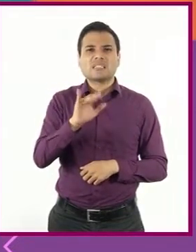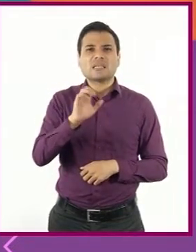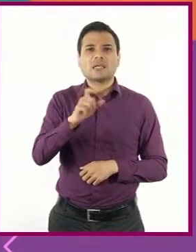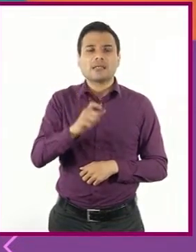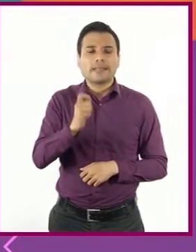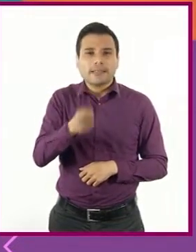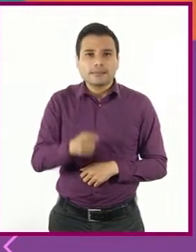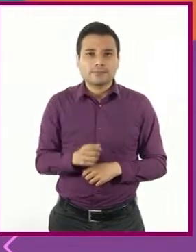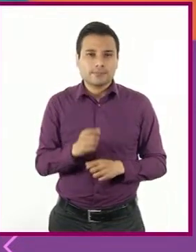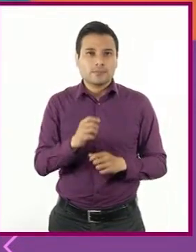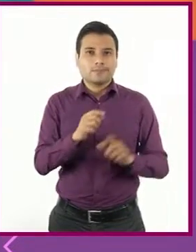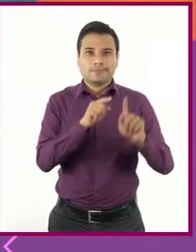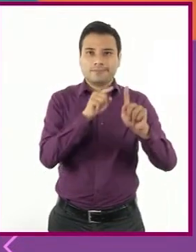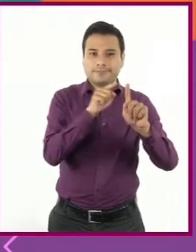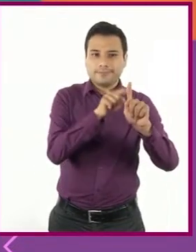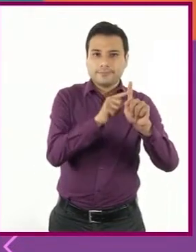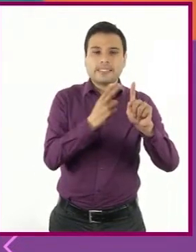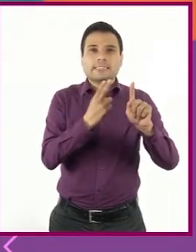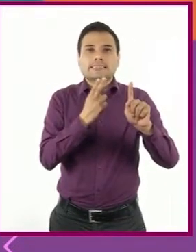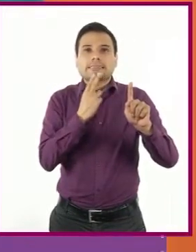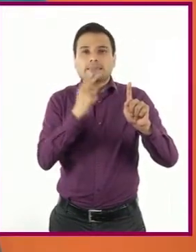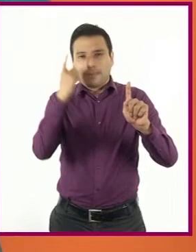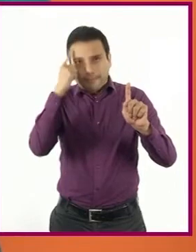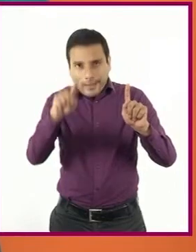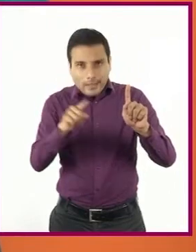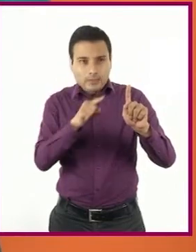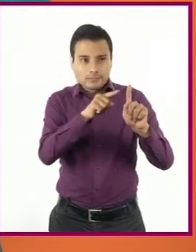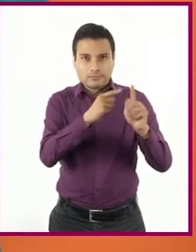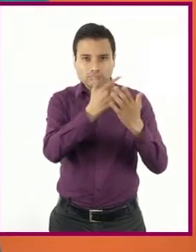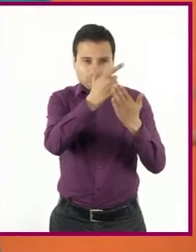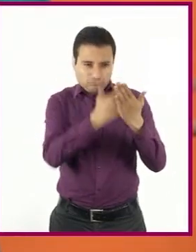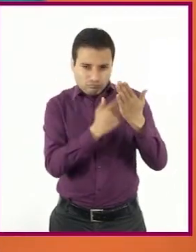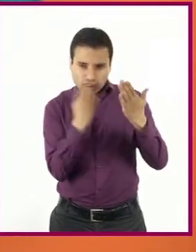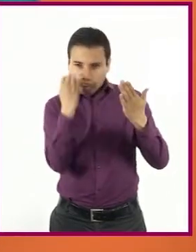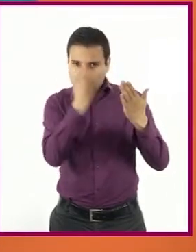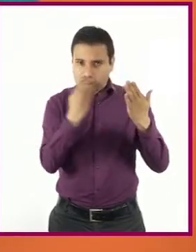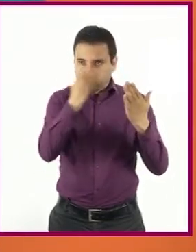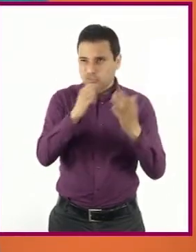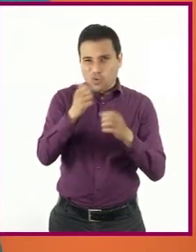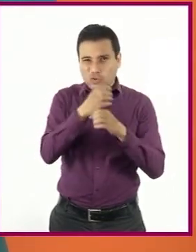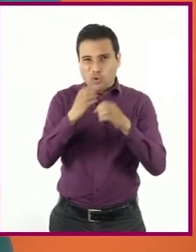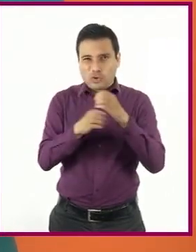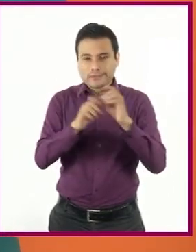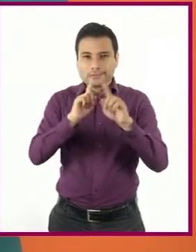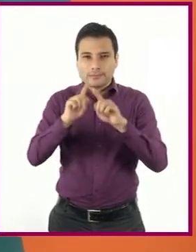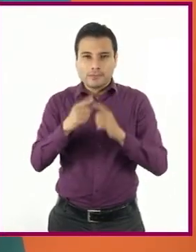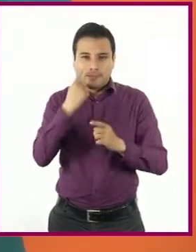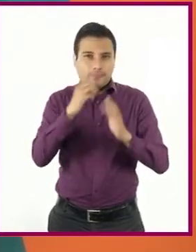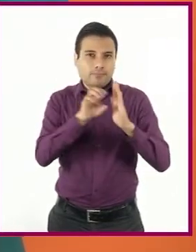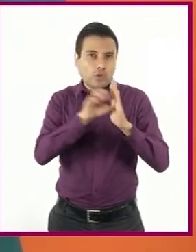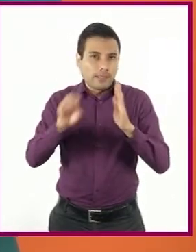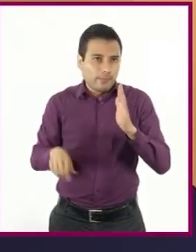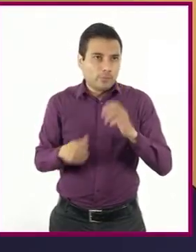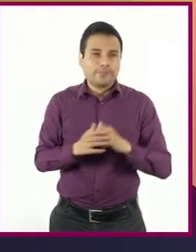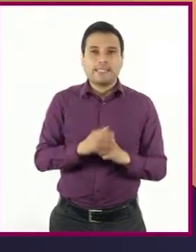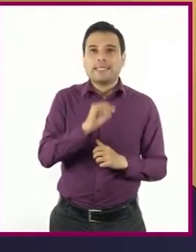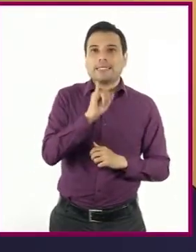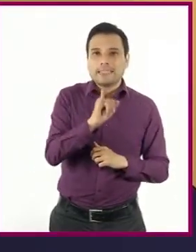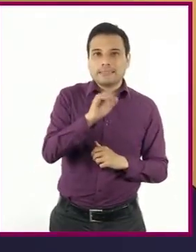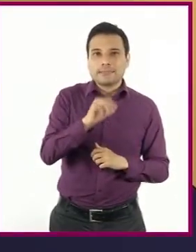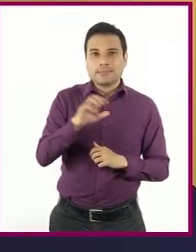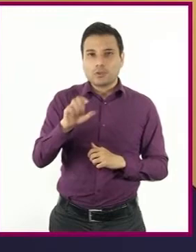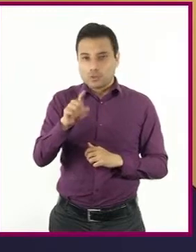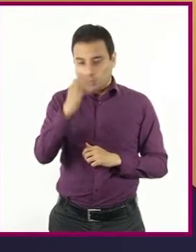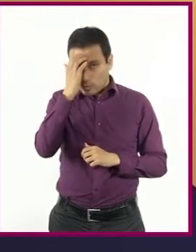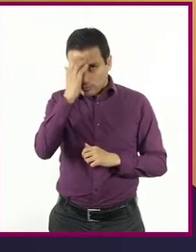para cuantificar la descripción de algunos fenómenos. De seguro has escuchado hablar del índice de masa corporal. Sí,